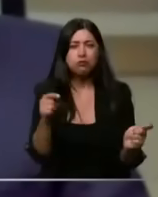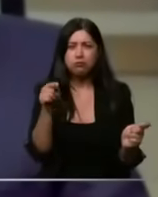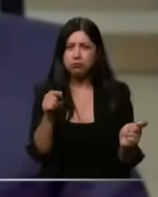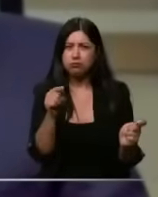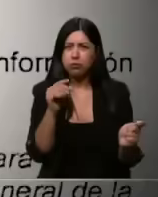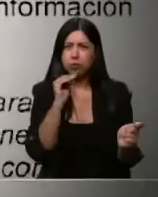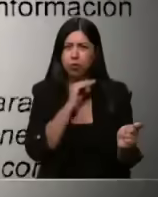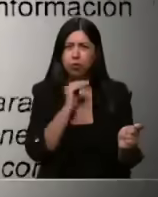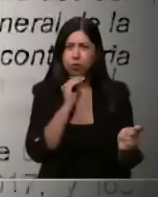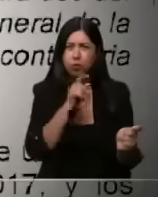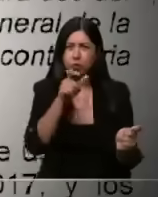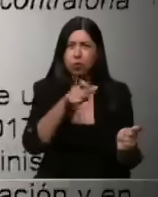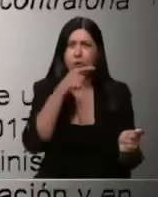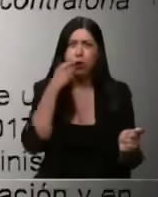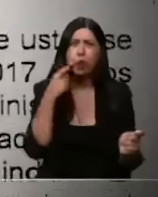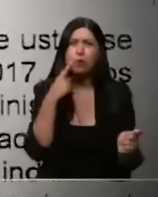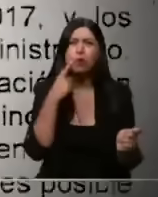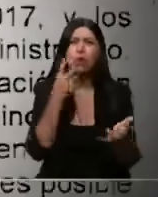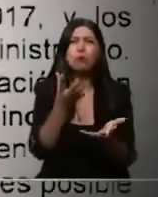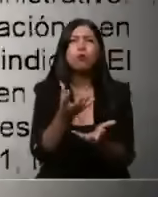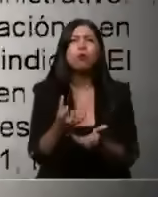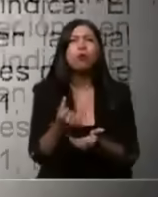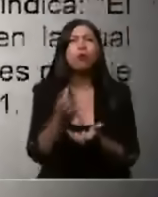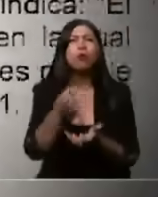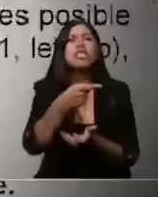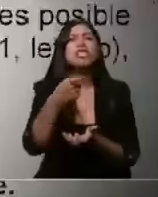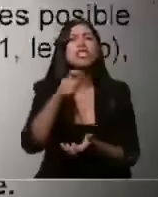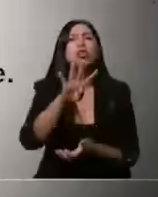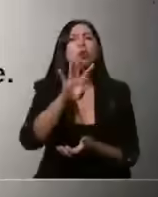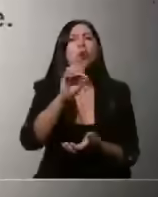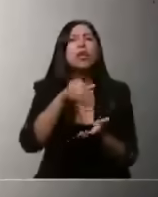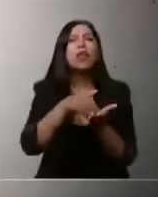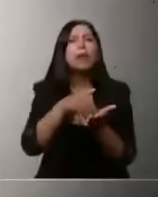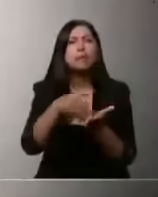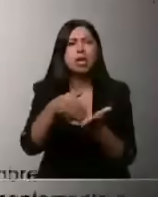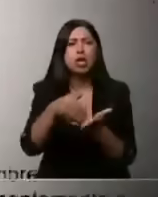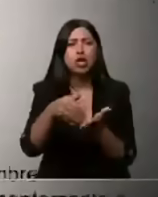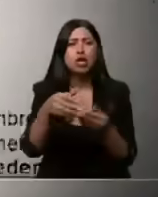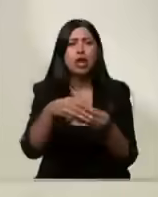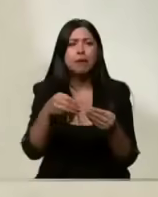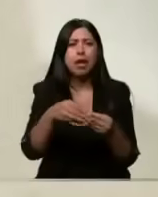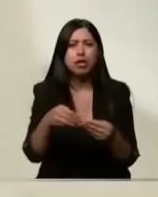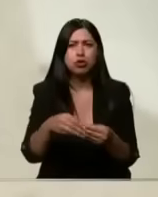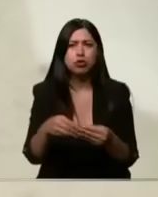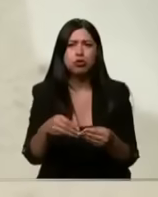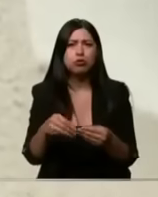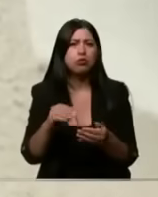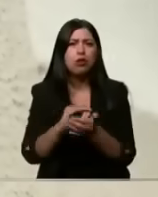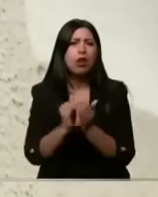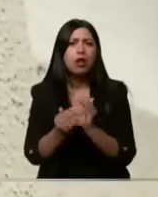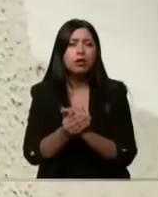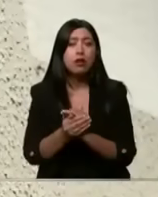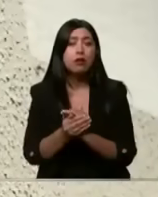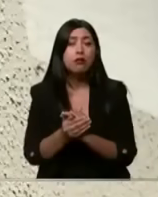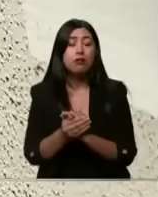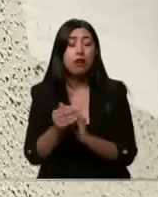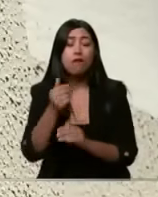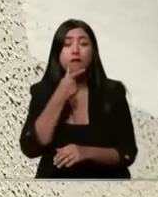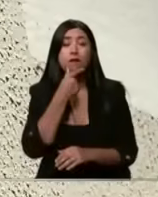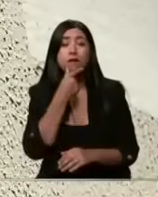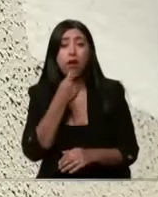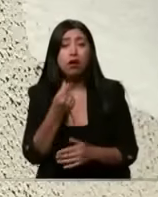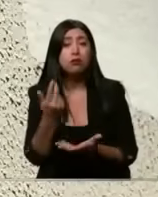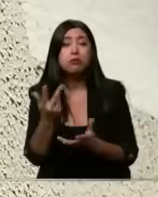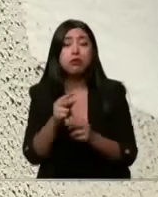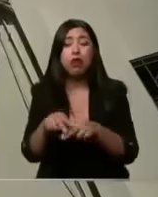mecanismo utilizado por Espinosa para apoderarse de unos 140 millones de pesos en gastos reservados no fue difícil. Retiraba